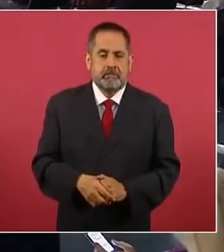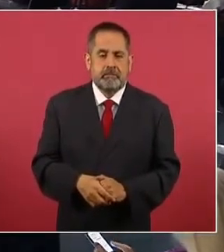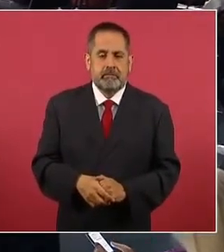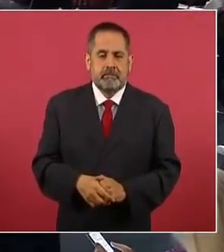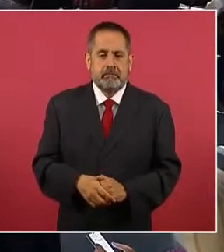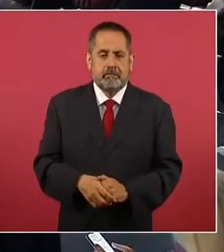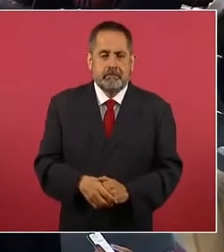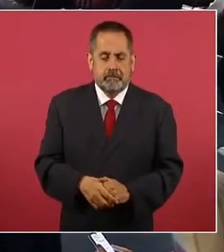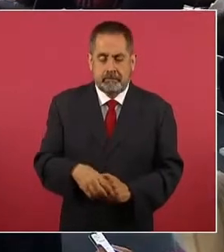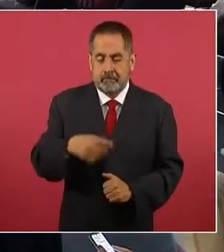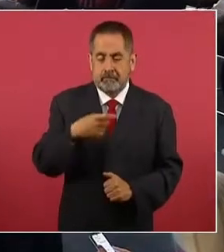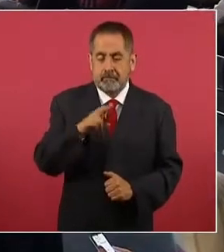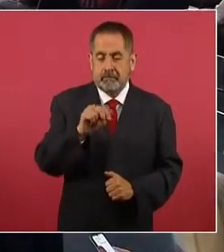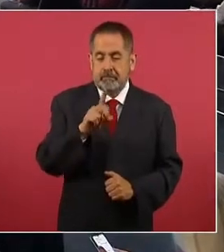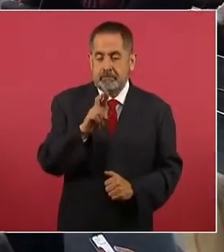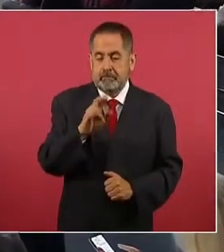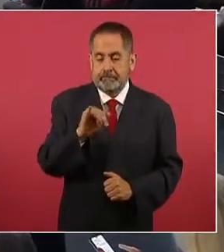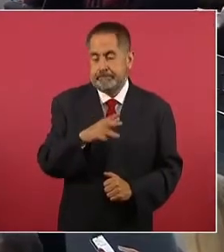Cuadri, no.